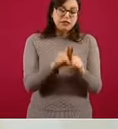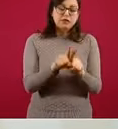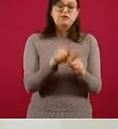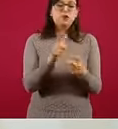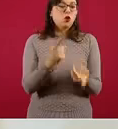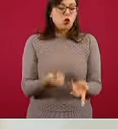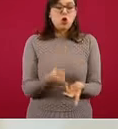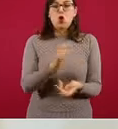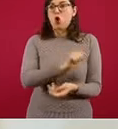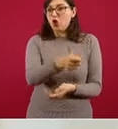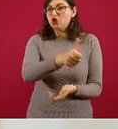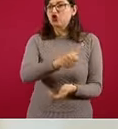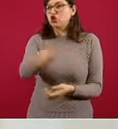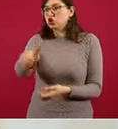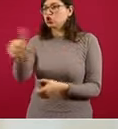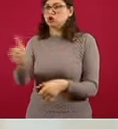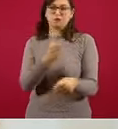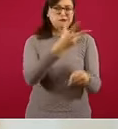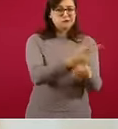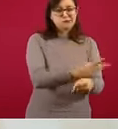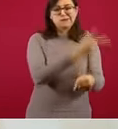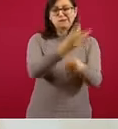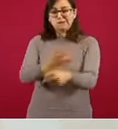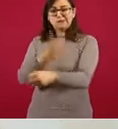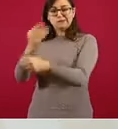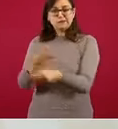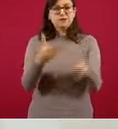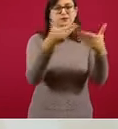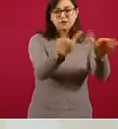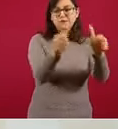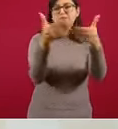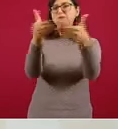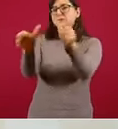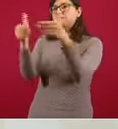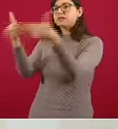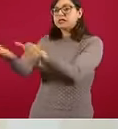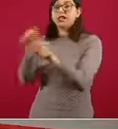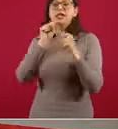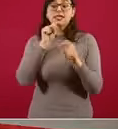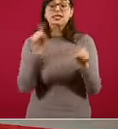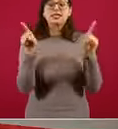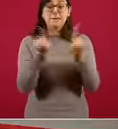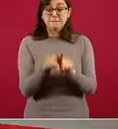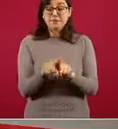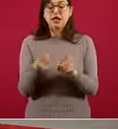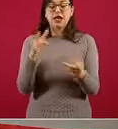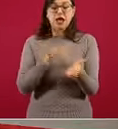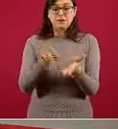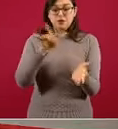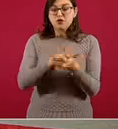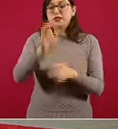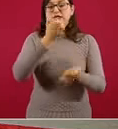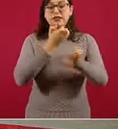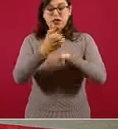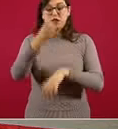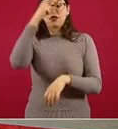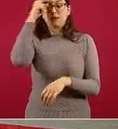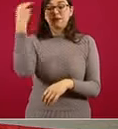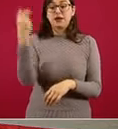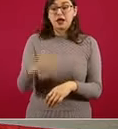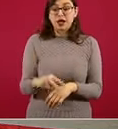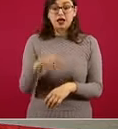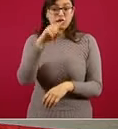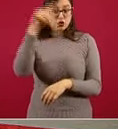áreas COVID que no se tenían designadas, también está apoyándose con unidades hospitalarias en el Estado de México, especialmente